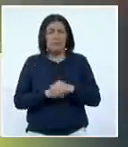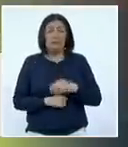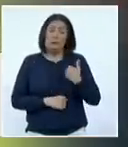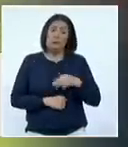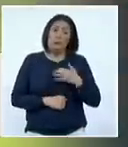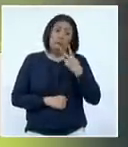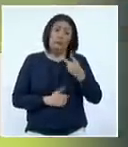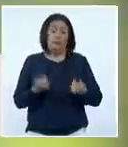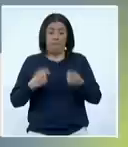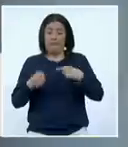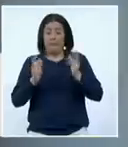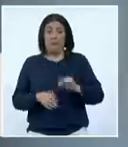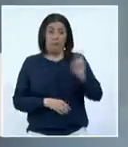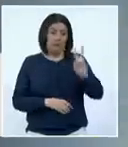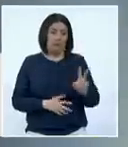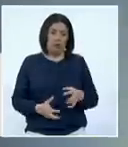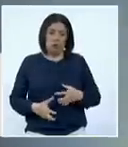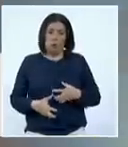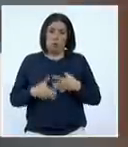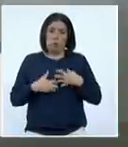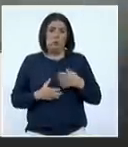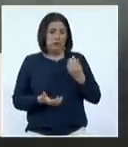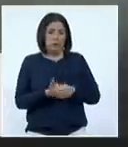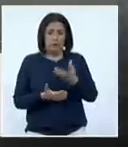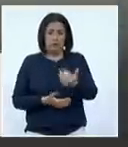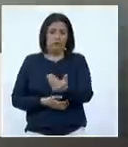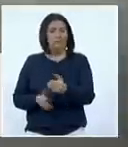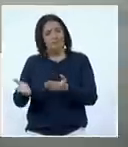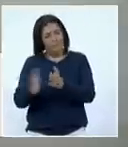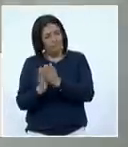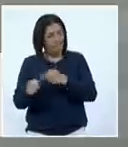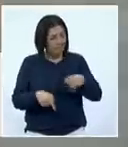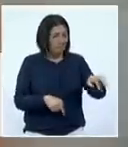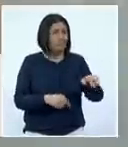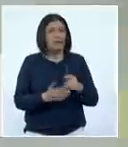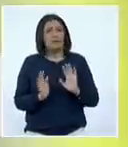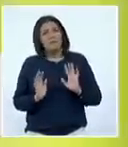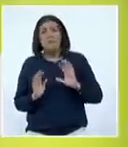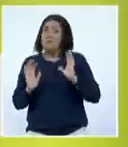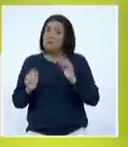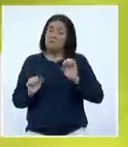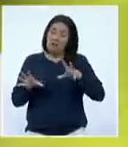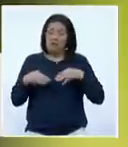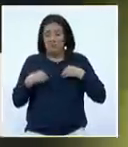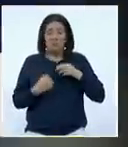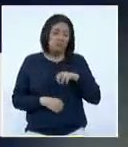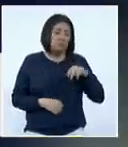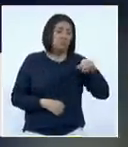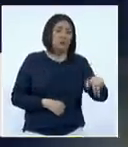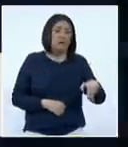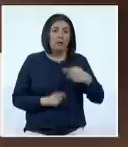Al ver que el vendedor venezolano se estaba alterando, el cobrador del bus le pidió que se bajara y aparentemente este accedió de inmediato.